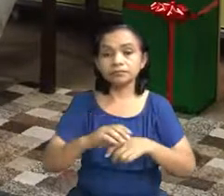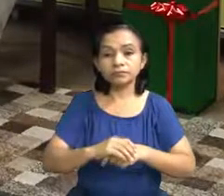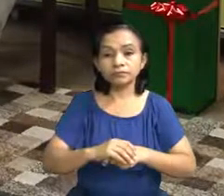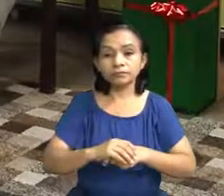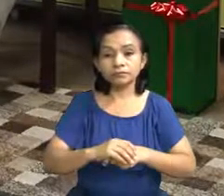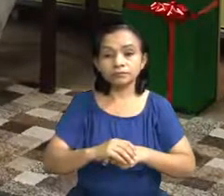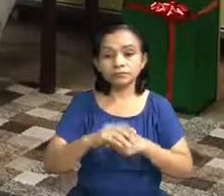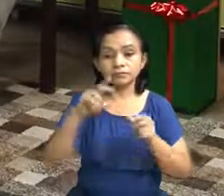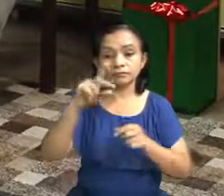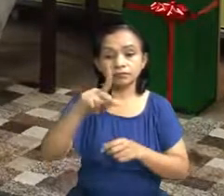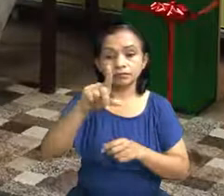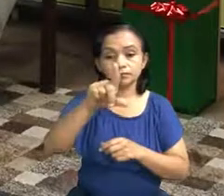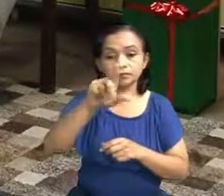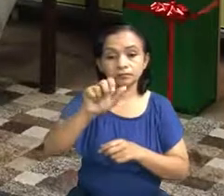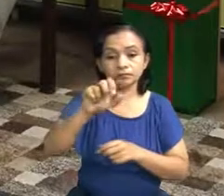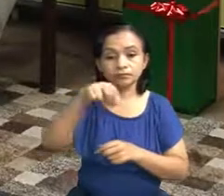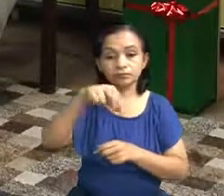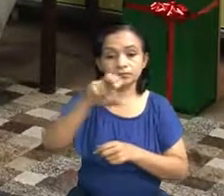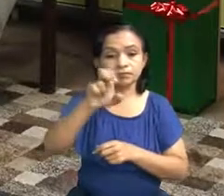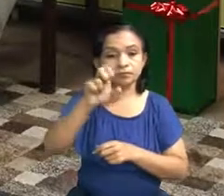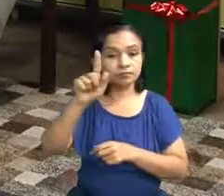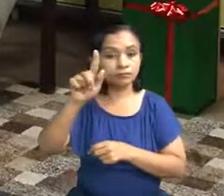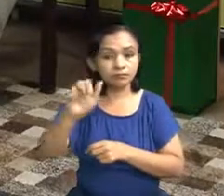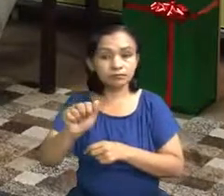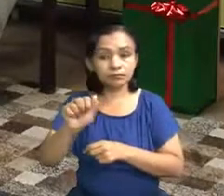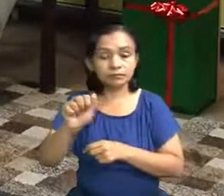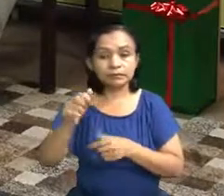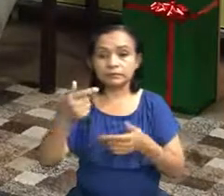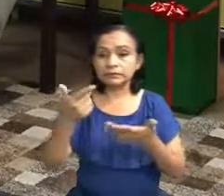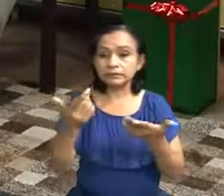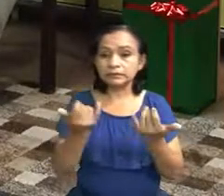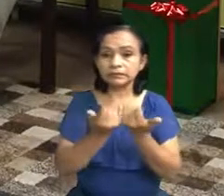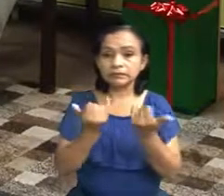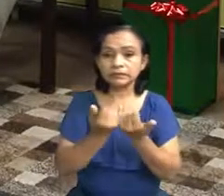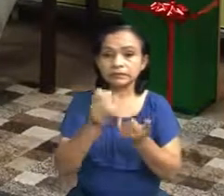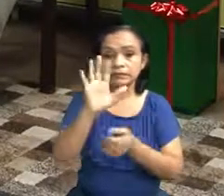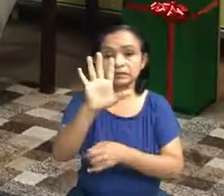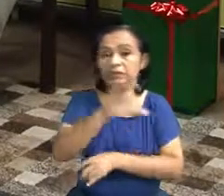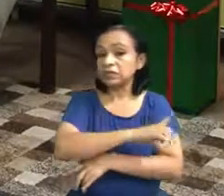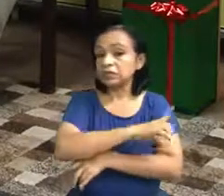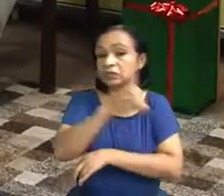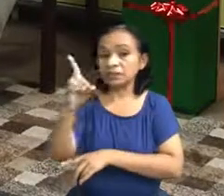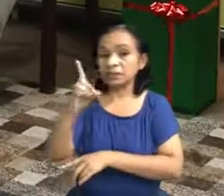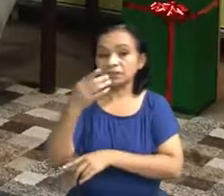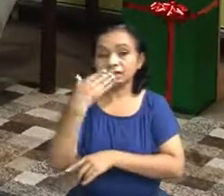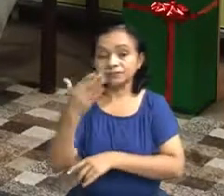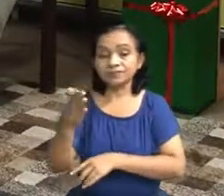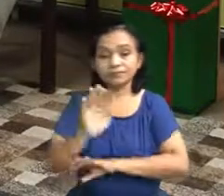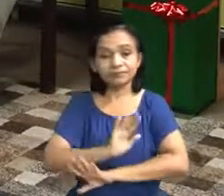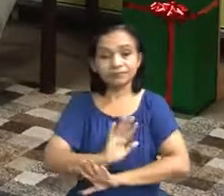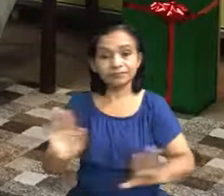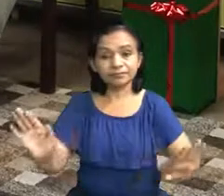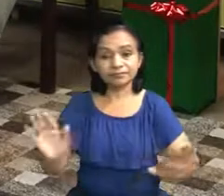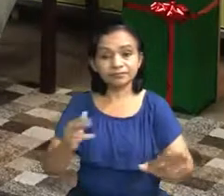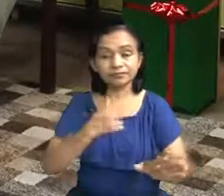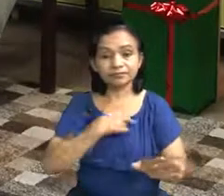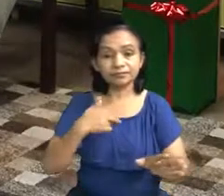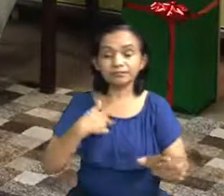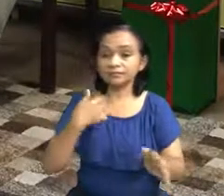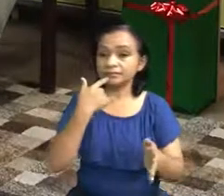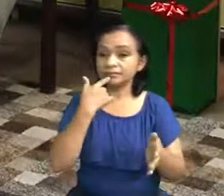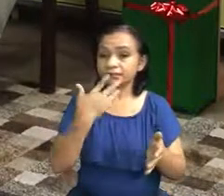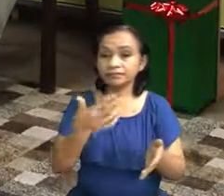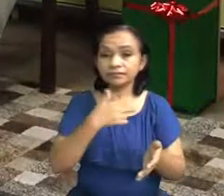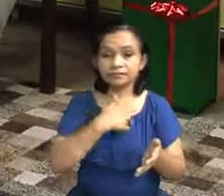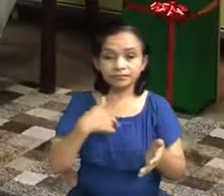Y las plaquetas son el producto que menos dura, ¿verdad? Apenas dura 5 días los concentrados de plaquetas. Y esa es la razón por la cual